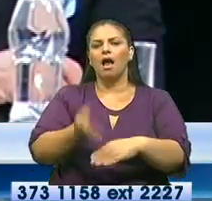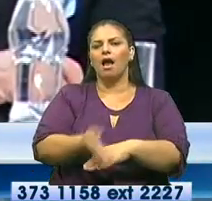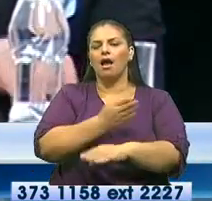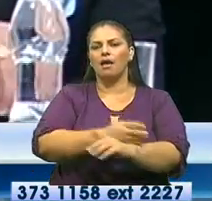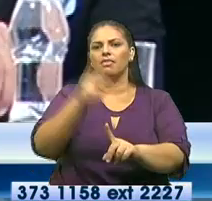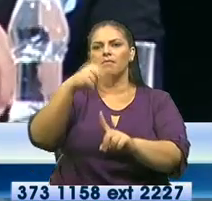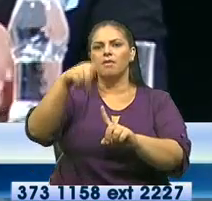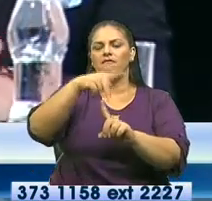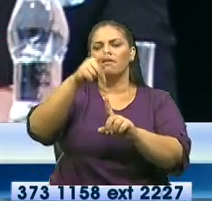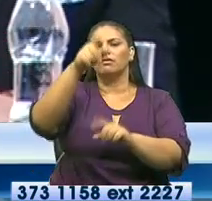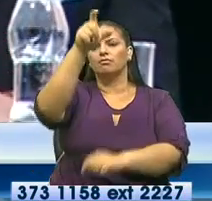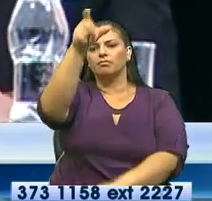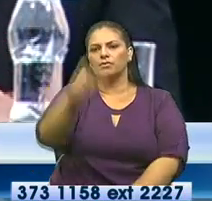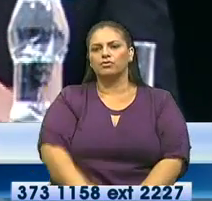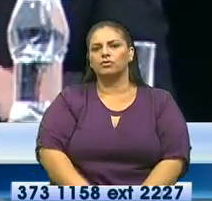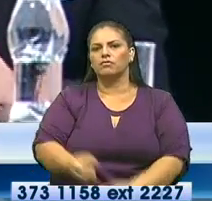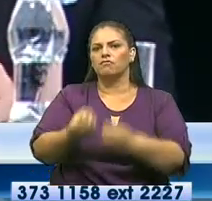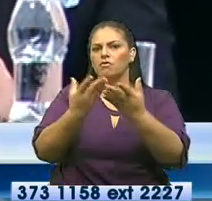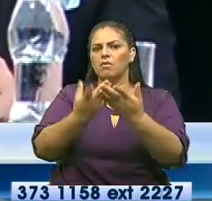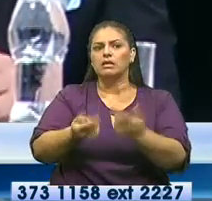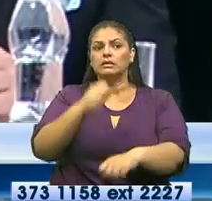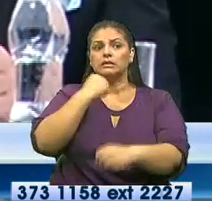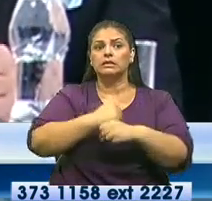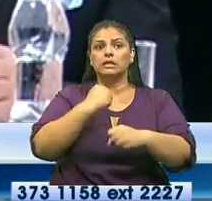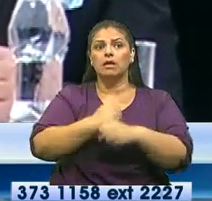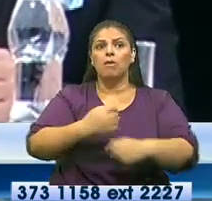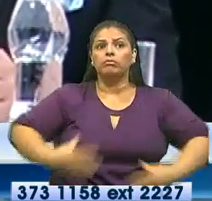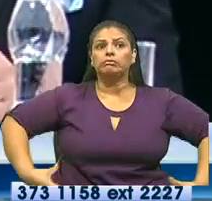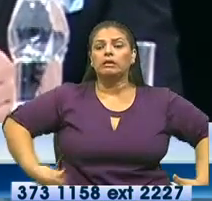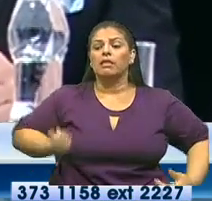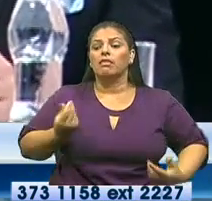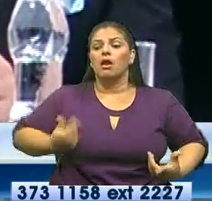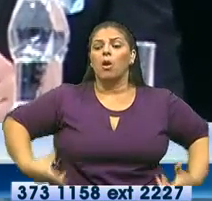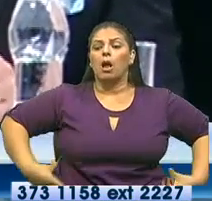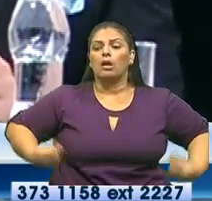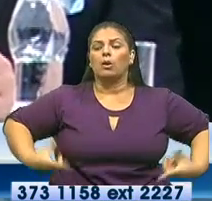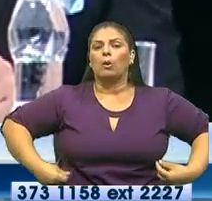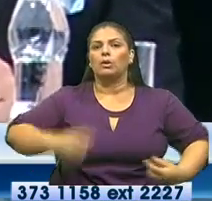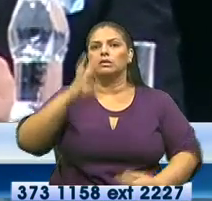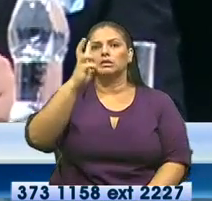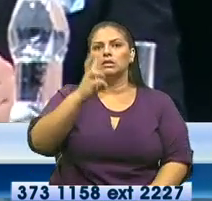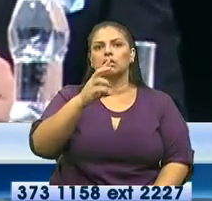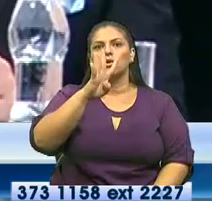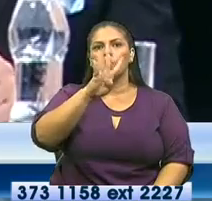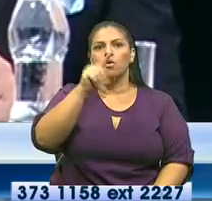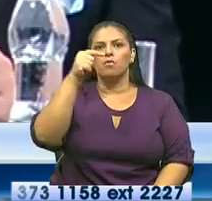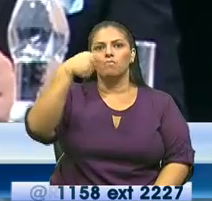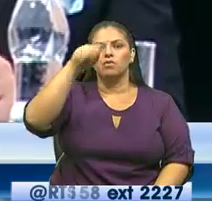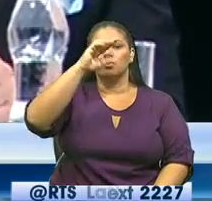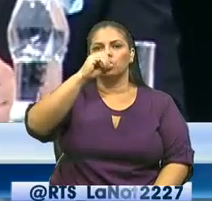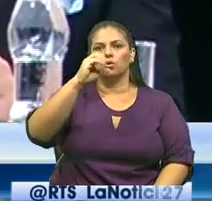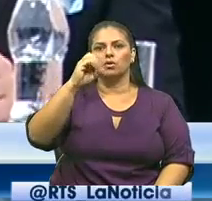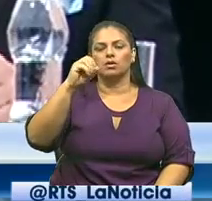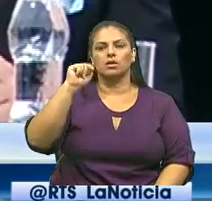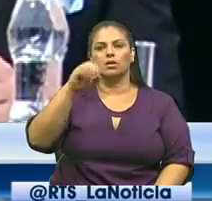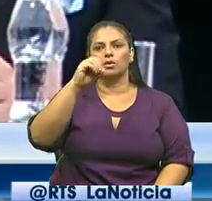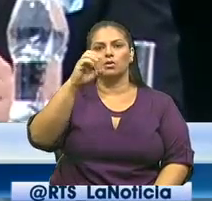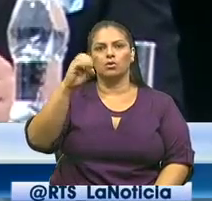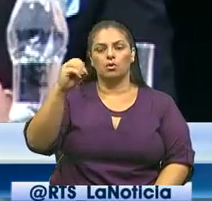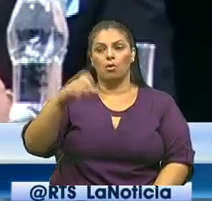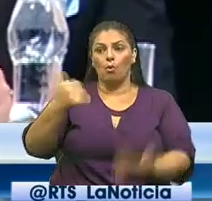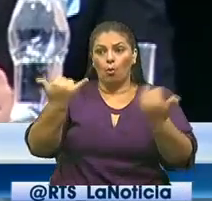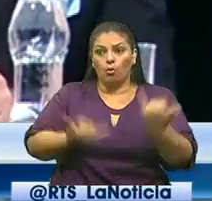64 millones de dólares. Hoy el gobierno entrega 20 millones a través del Banco de